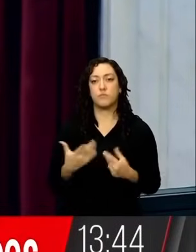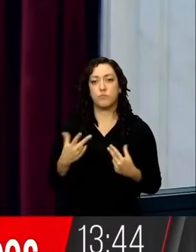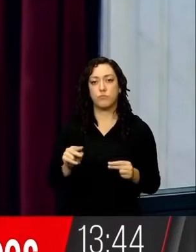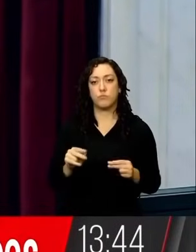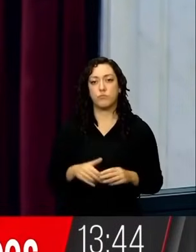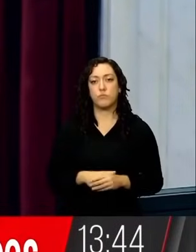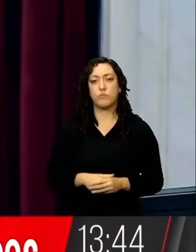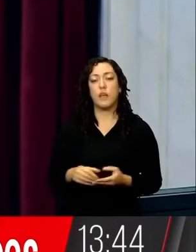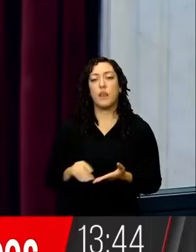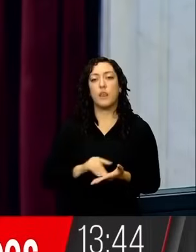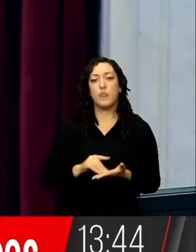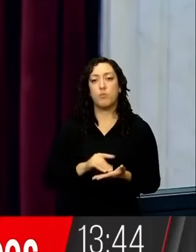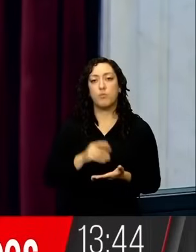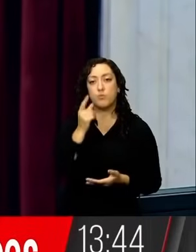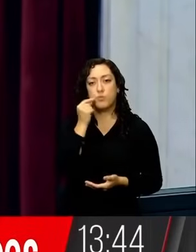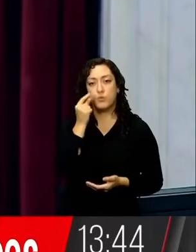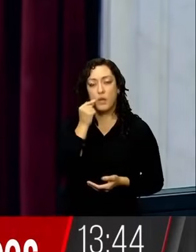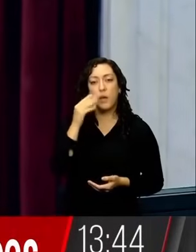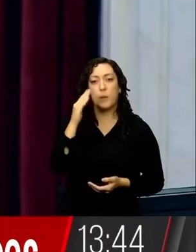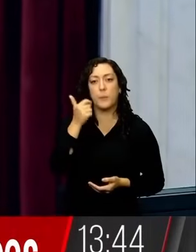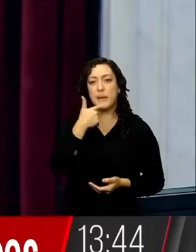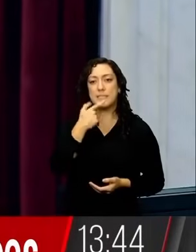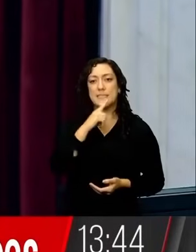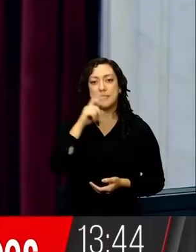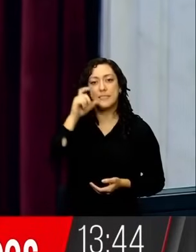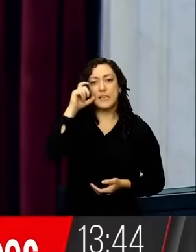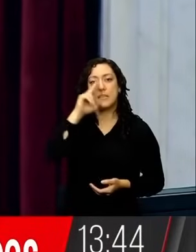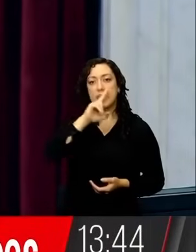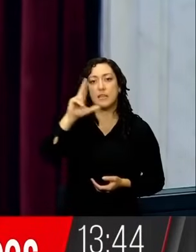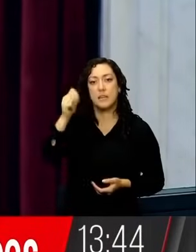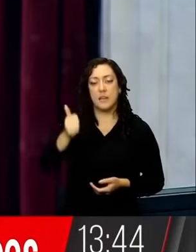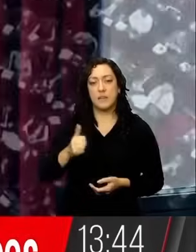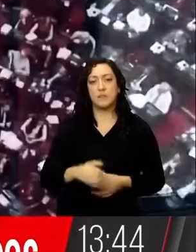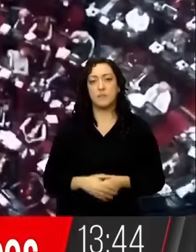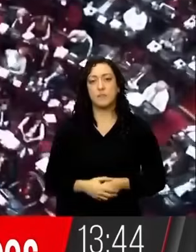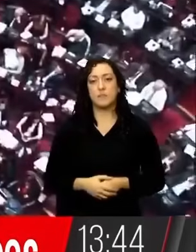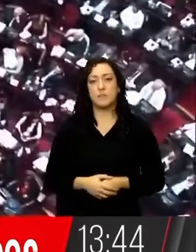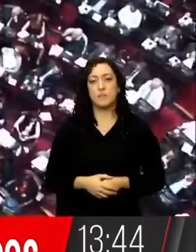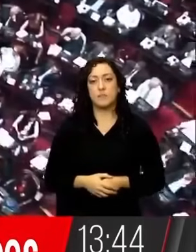Negativo. Negativo. Diputado Eugenio Basterra.